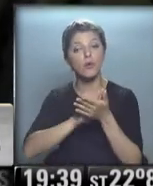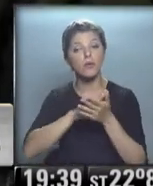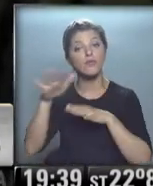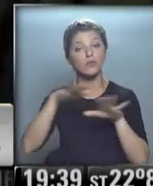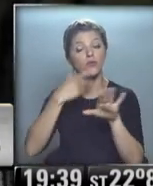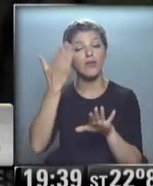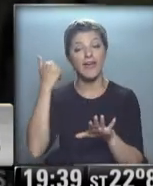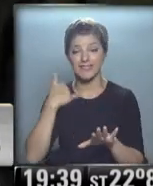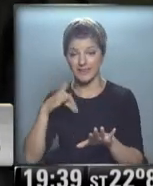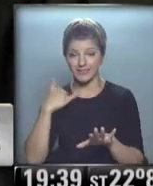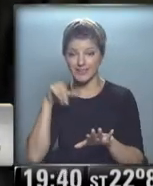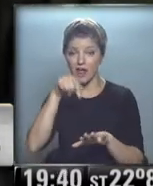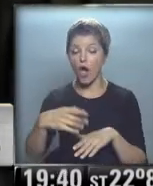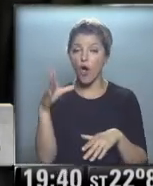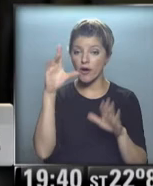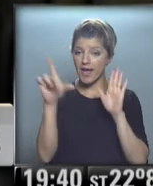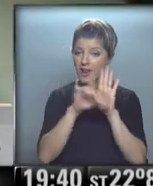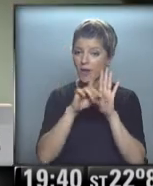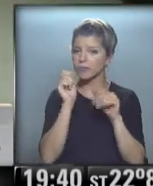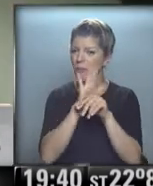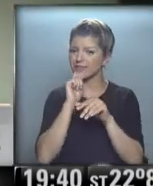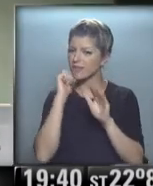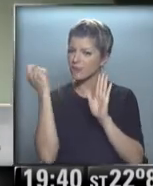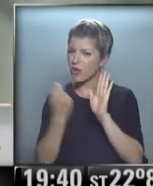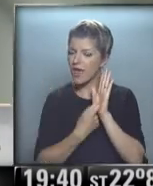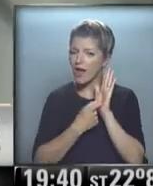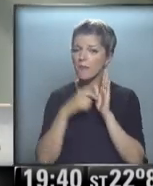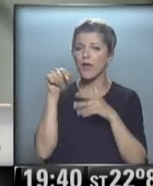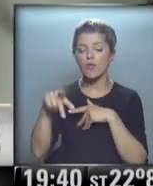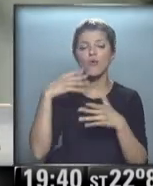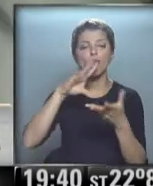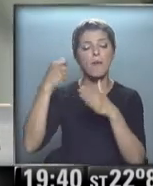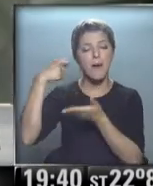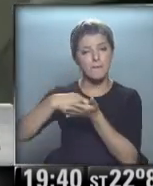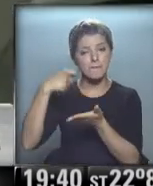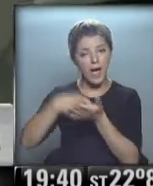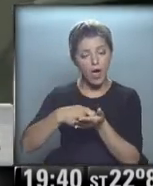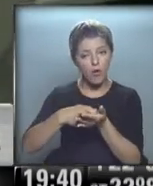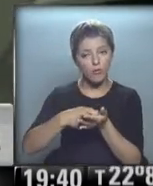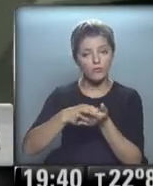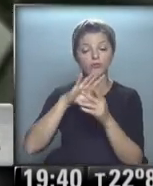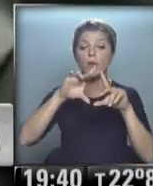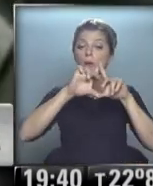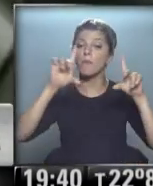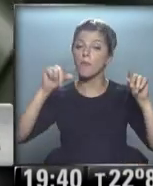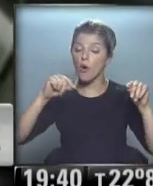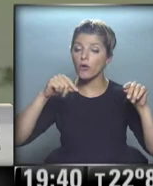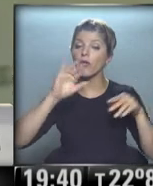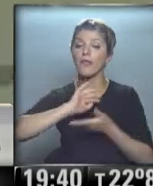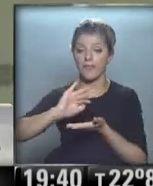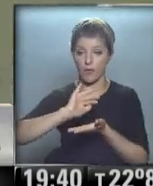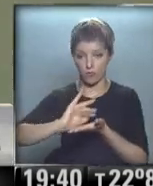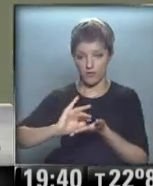que Argentina estuviera violando la orden de no modificar los mecanismos de pago de los bonos de los canjes de deuda.